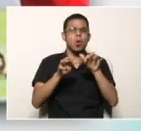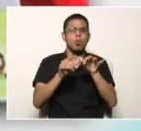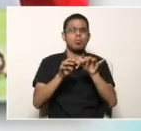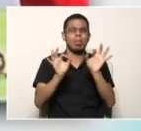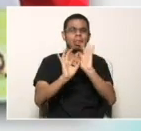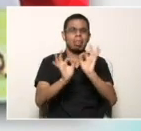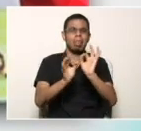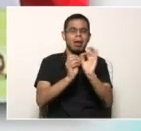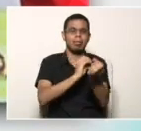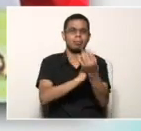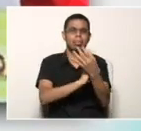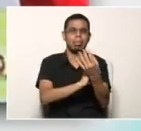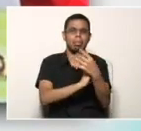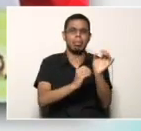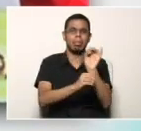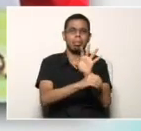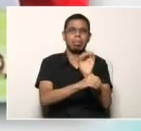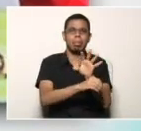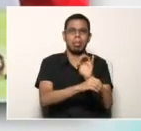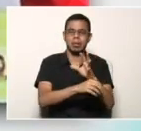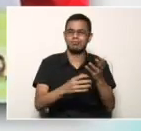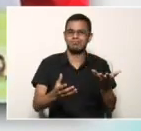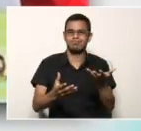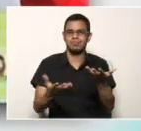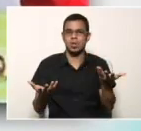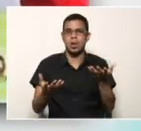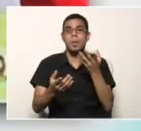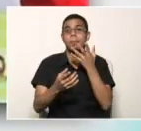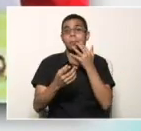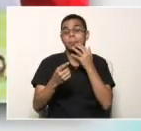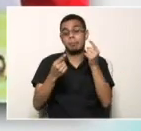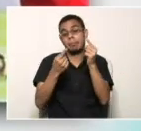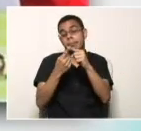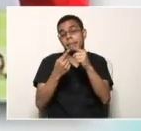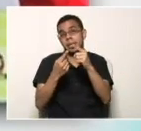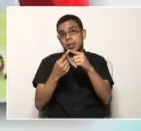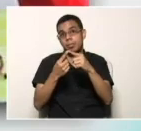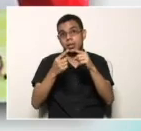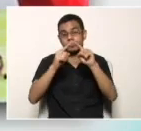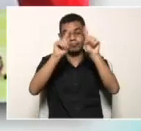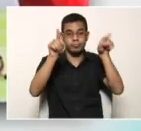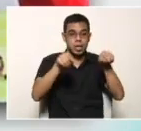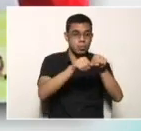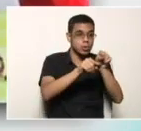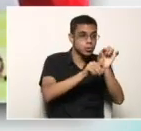puede ser el monitor esté dañado, o puede ser el cable VGA